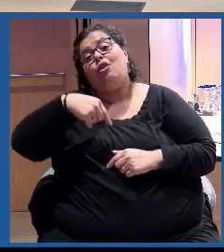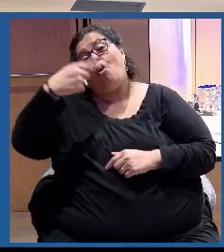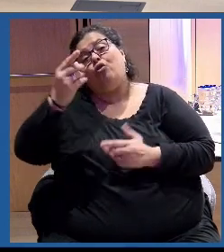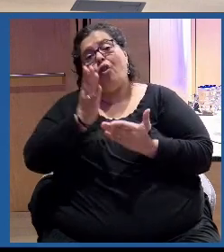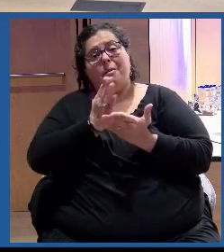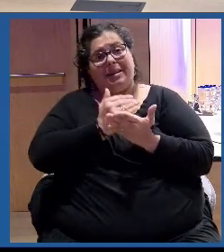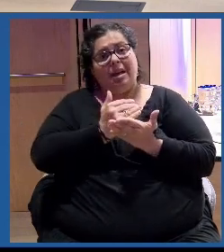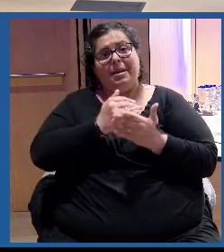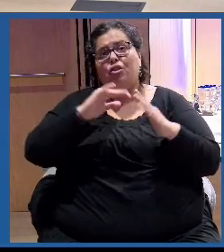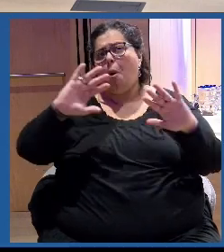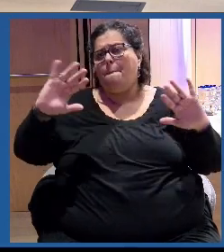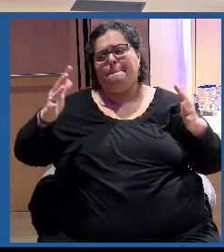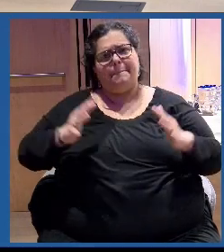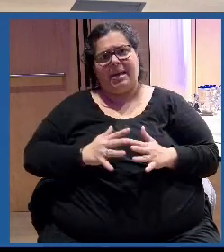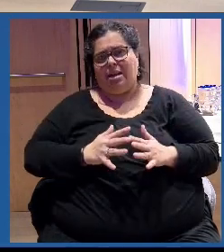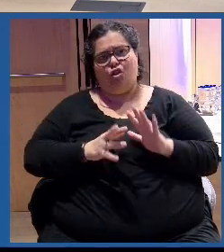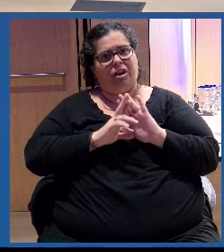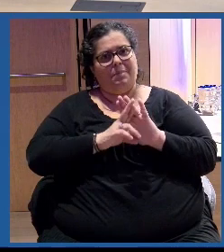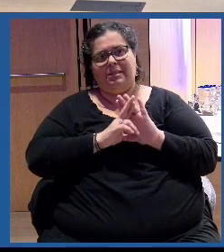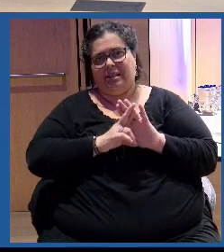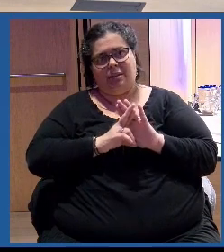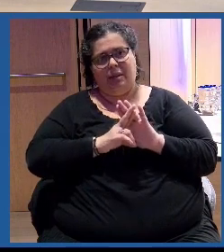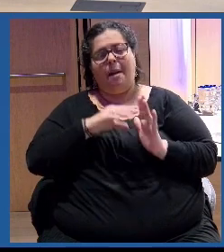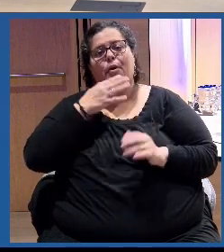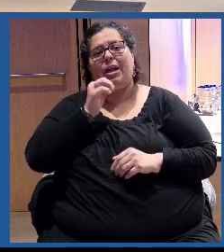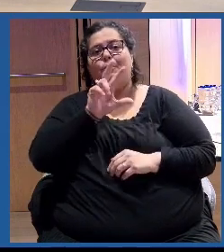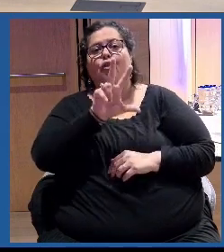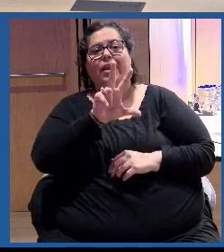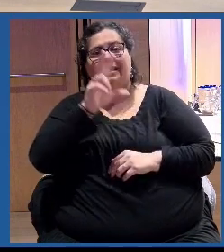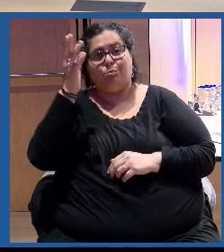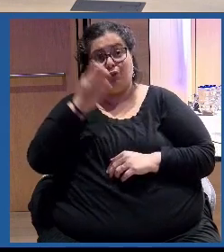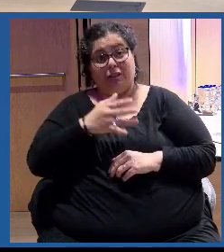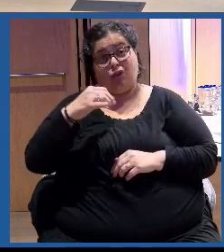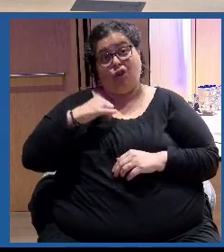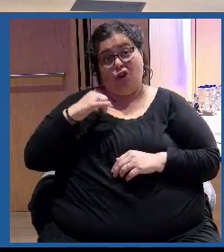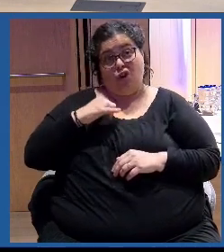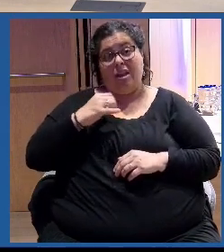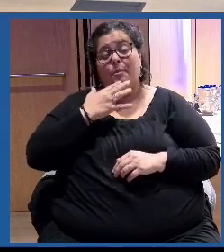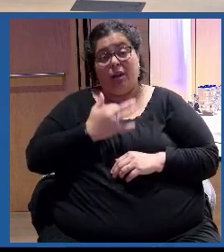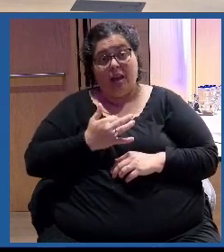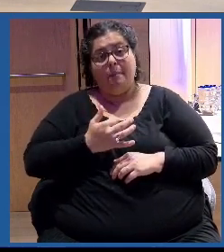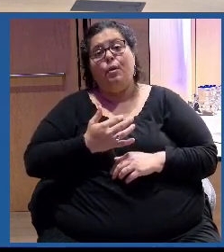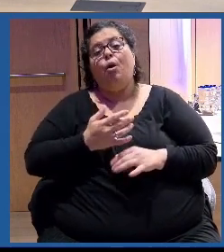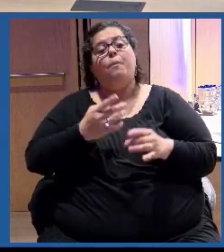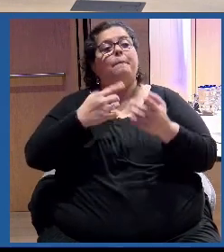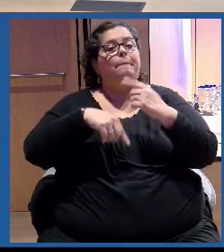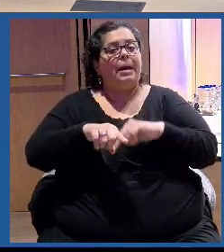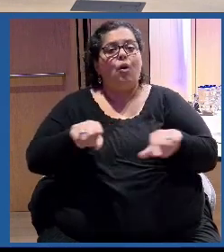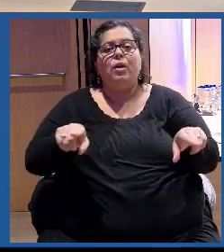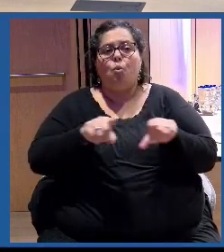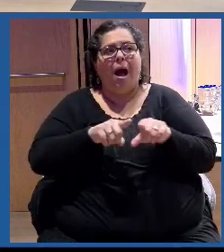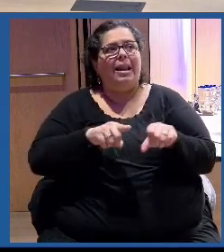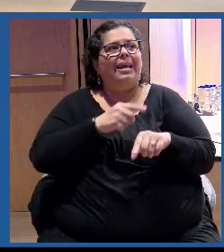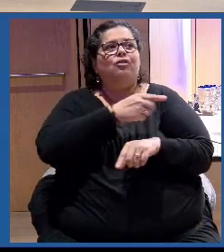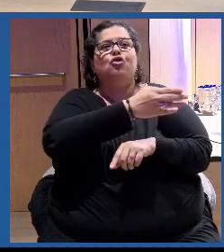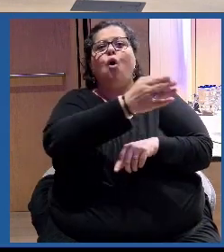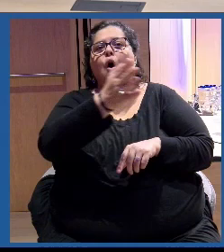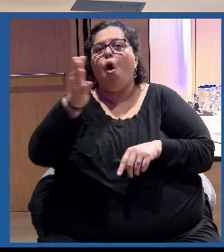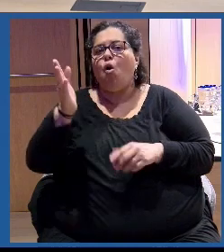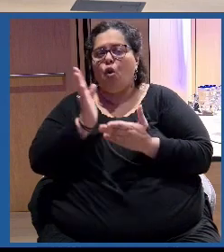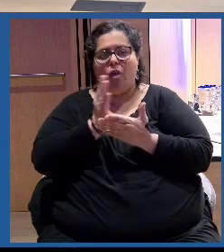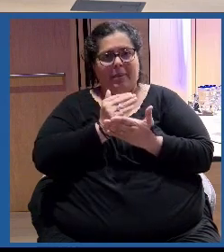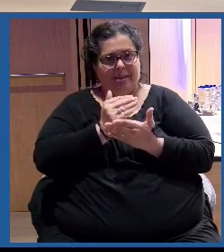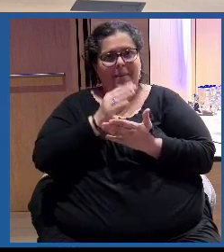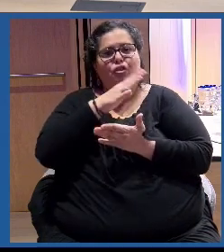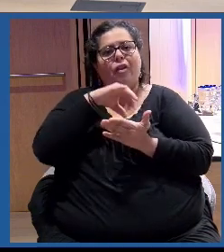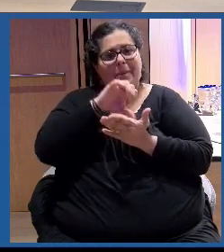que hay mucho menos representatividad, como por ejemplo el 3% en Colonia, pero de todas maneras en todos los departamentos del país hay